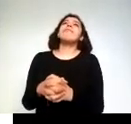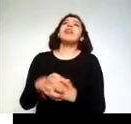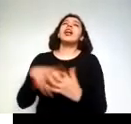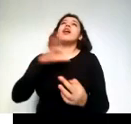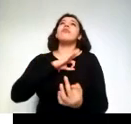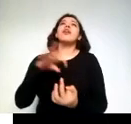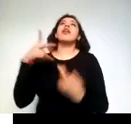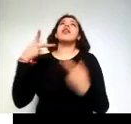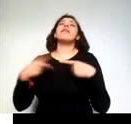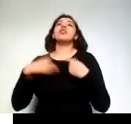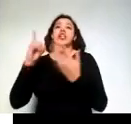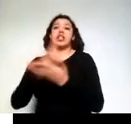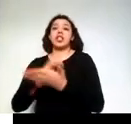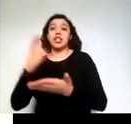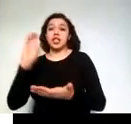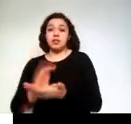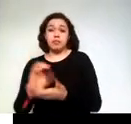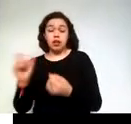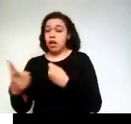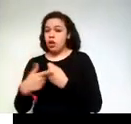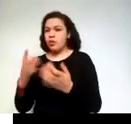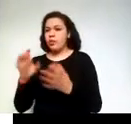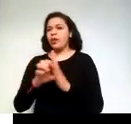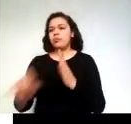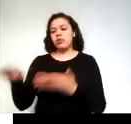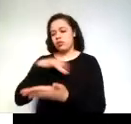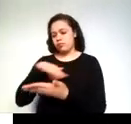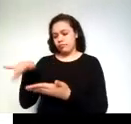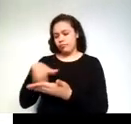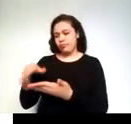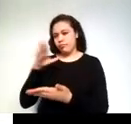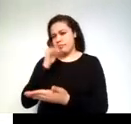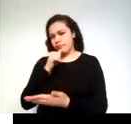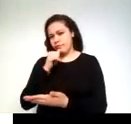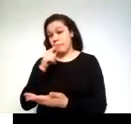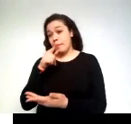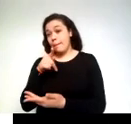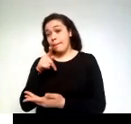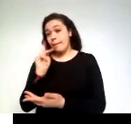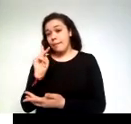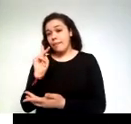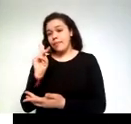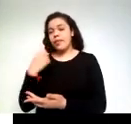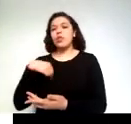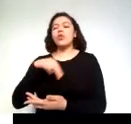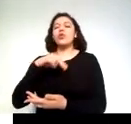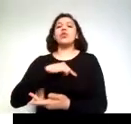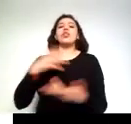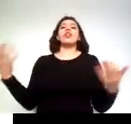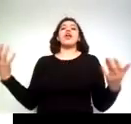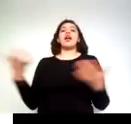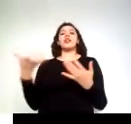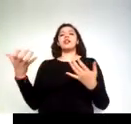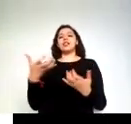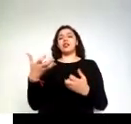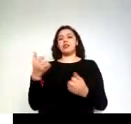personas con alguna discapacidad, ejemplo, que no puedan leer, etcétera. Pero pues nosotros lo que hemos hecho en